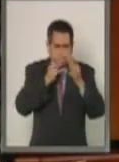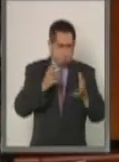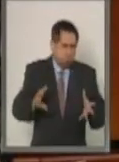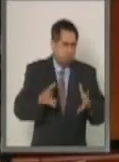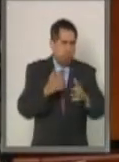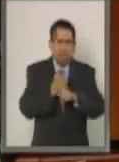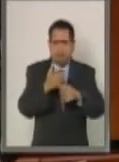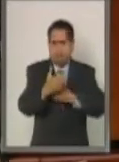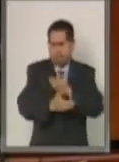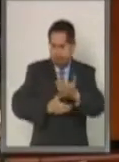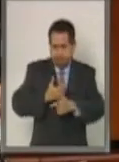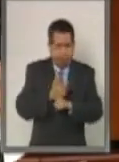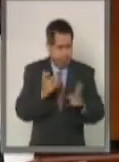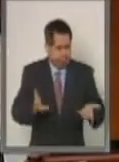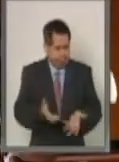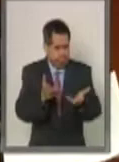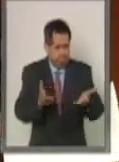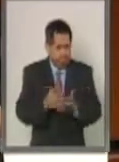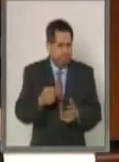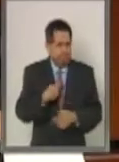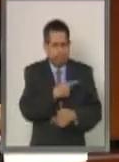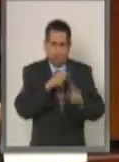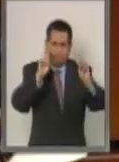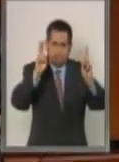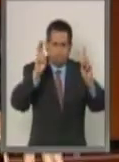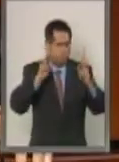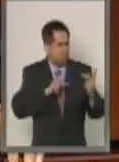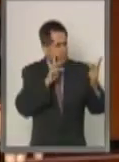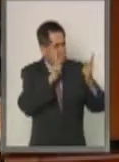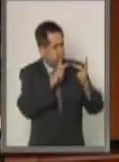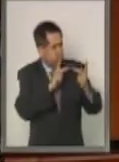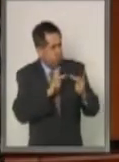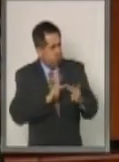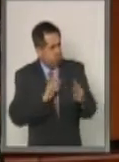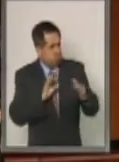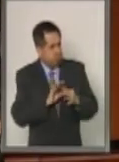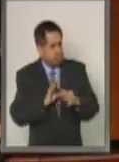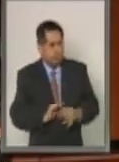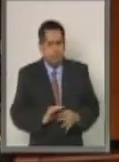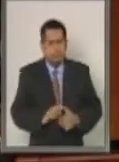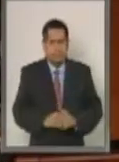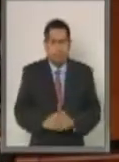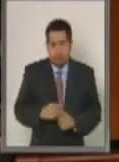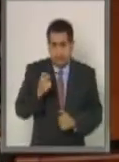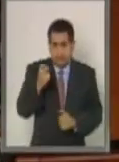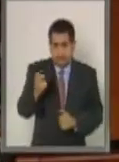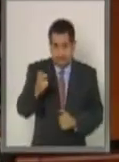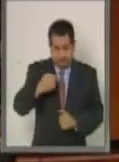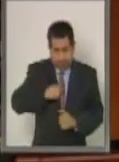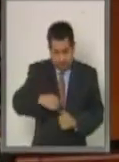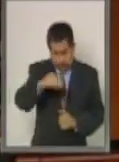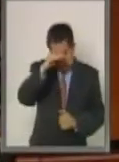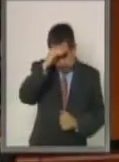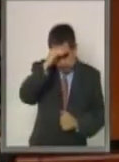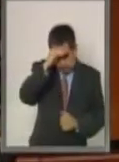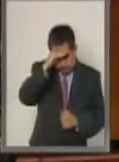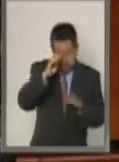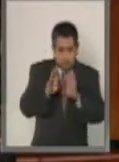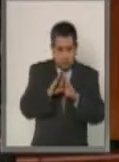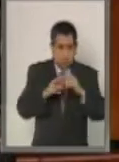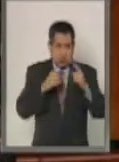libre comercio, entre muchos otros temas. Por ello, consideramos